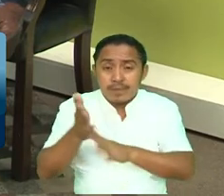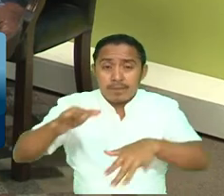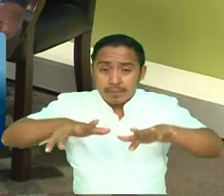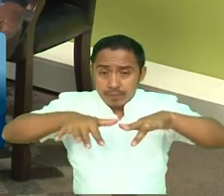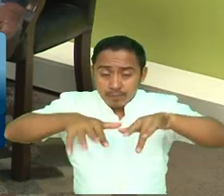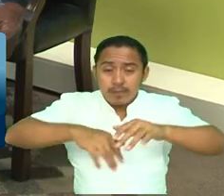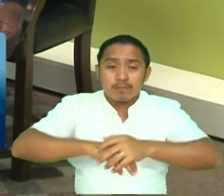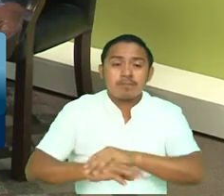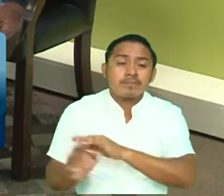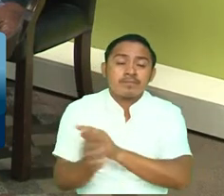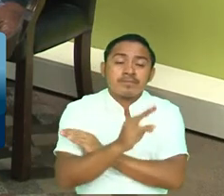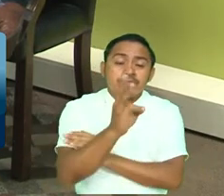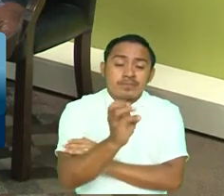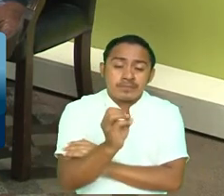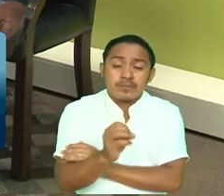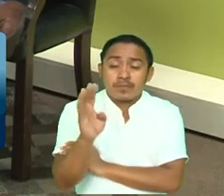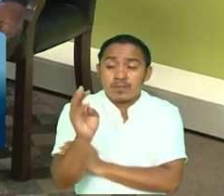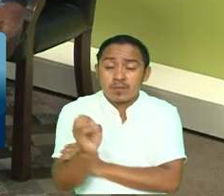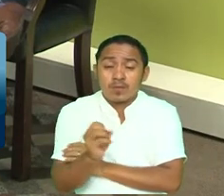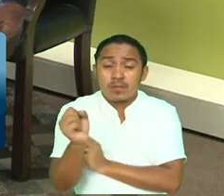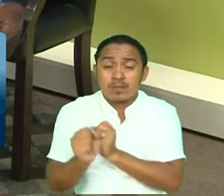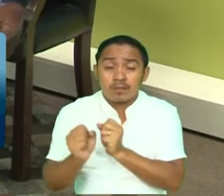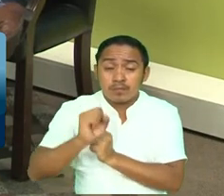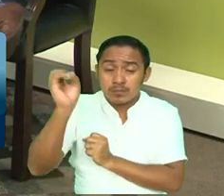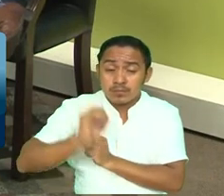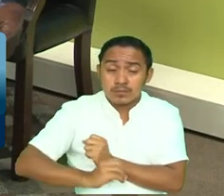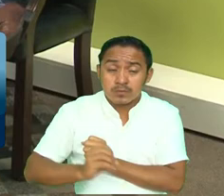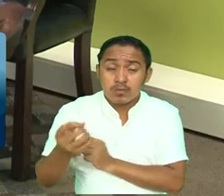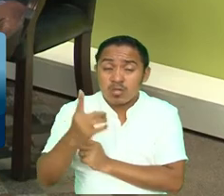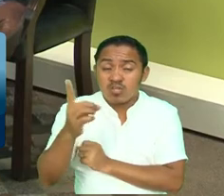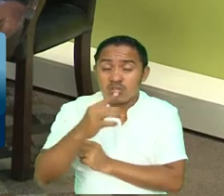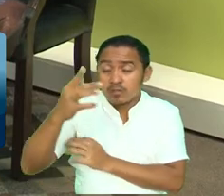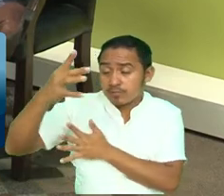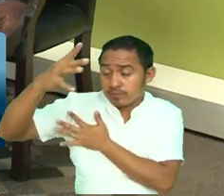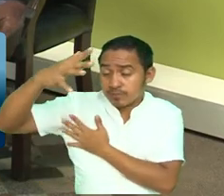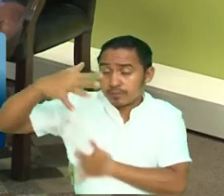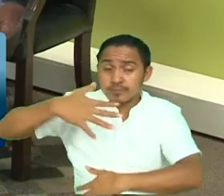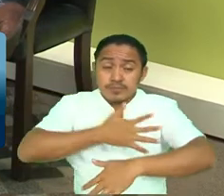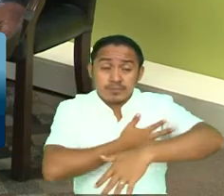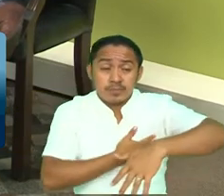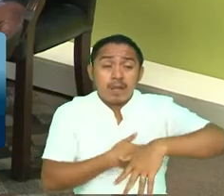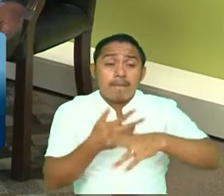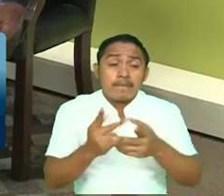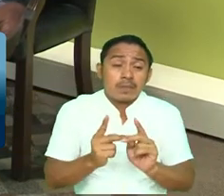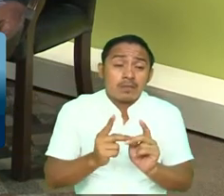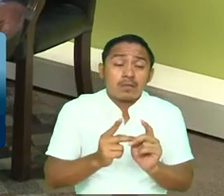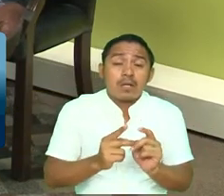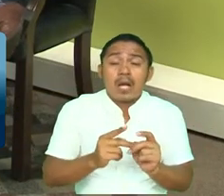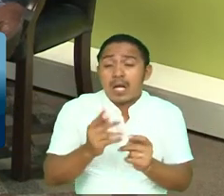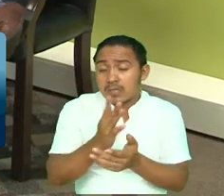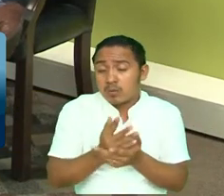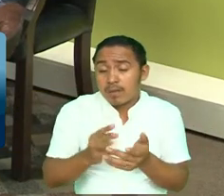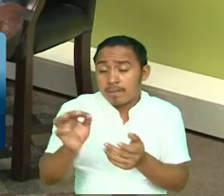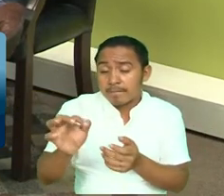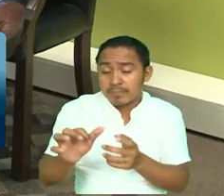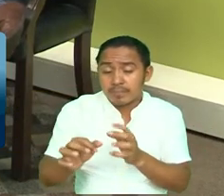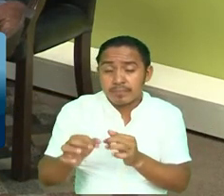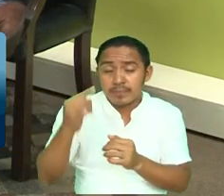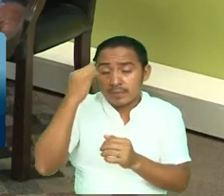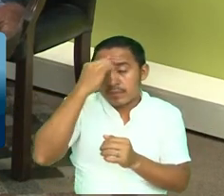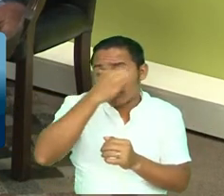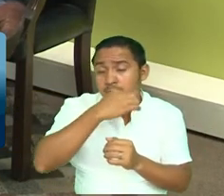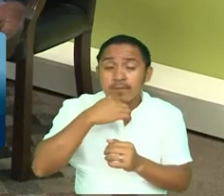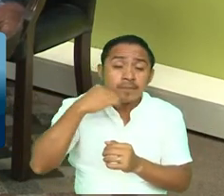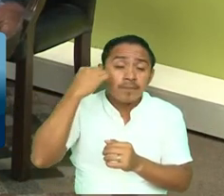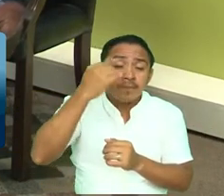el 30-40% afecta a lo que son las axilas. Y en un menor porcentaje vemos lo que afecta a la cara, porque también hay una sudoración